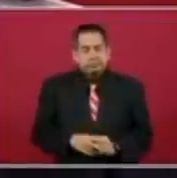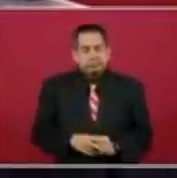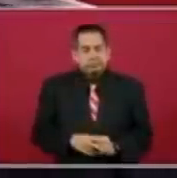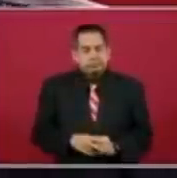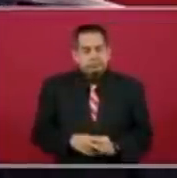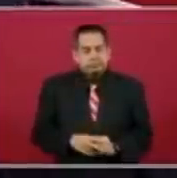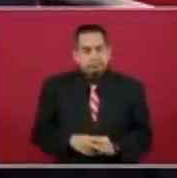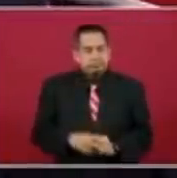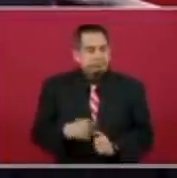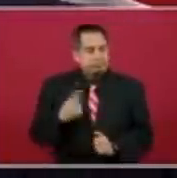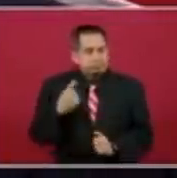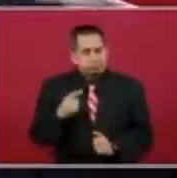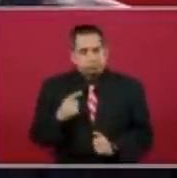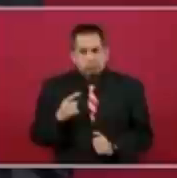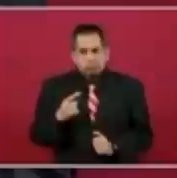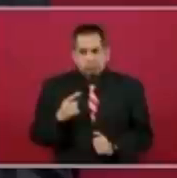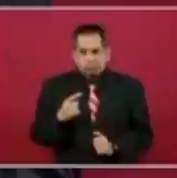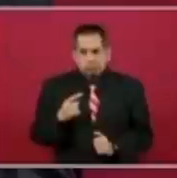la